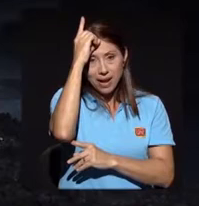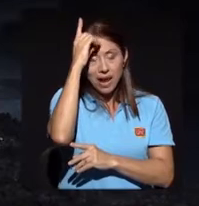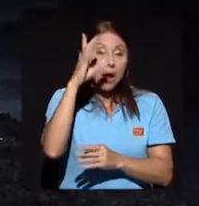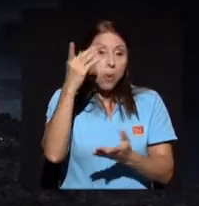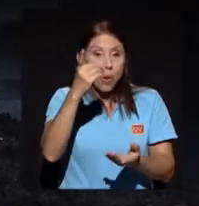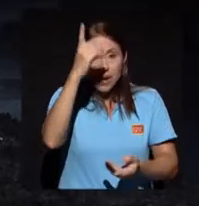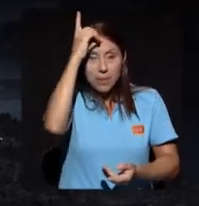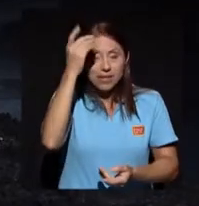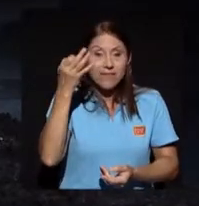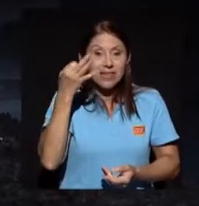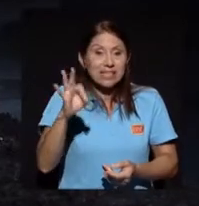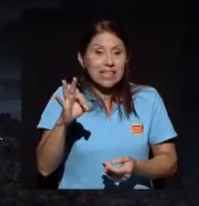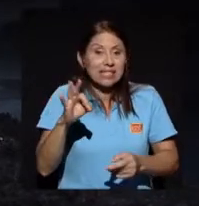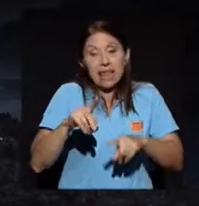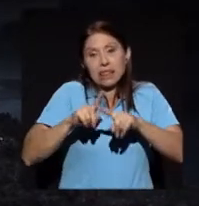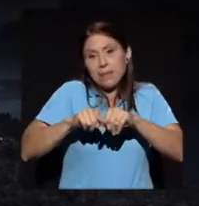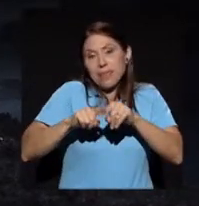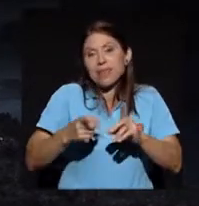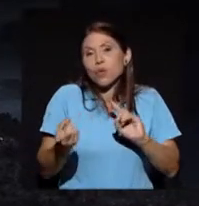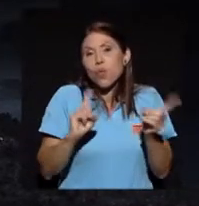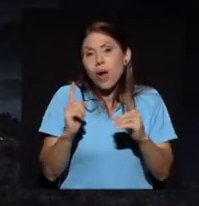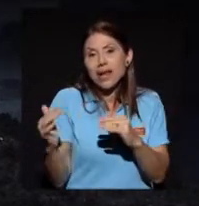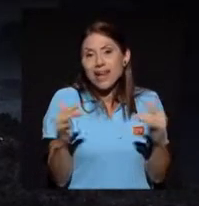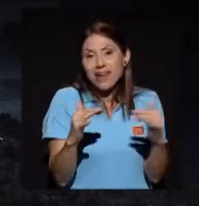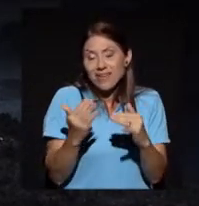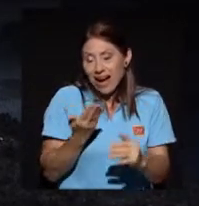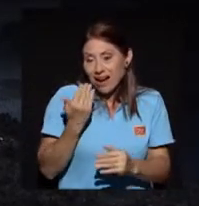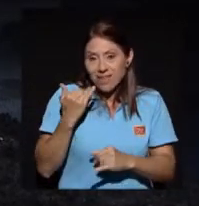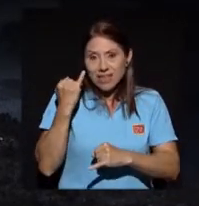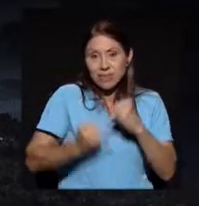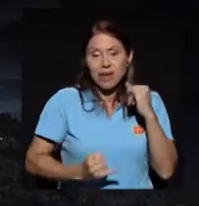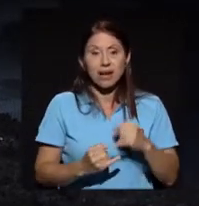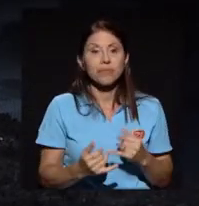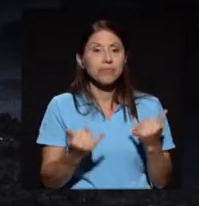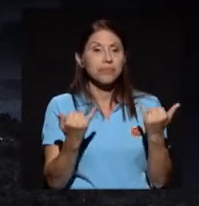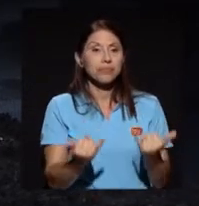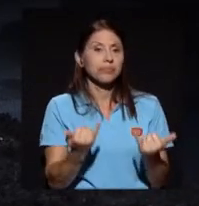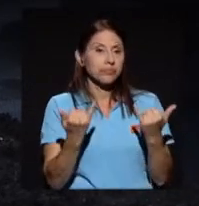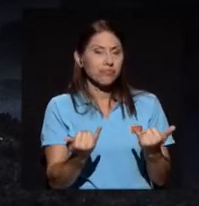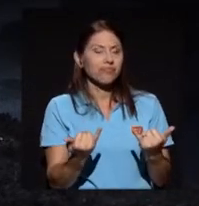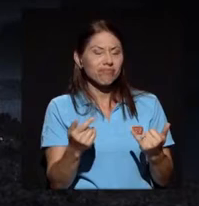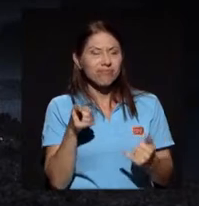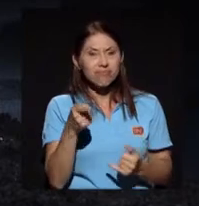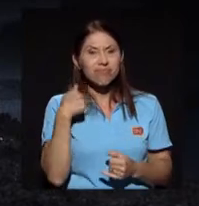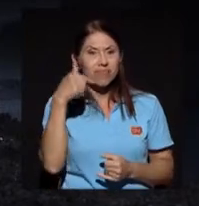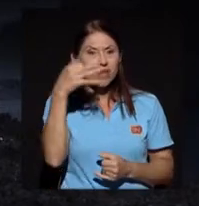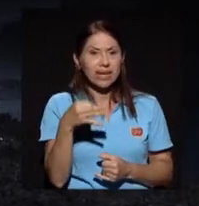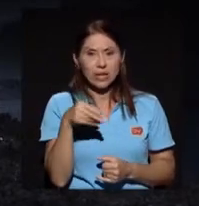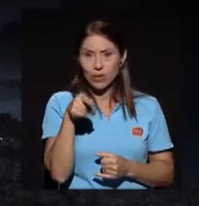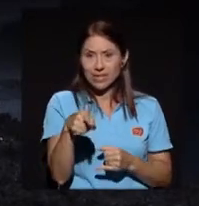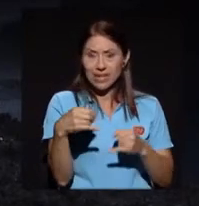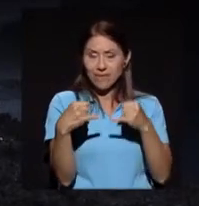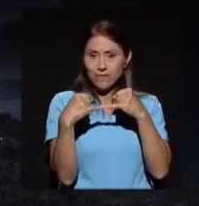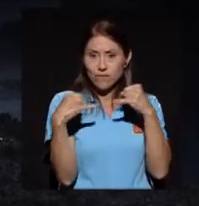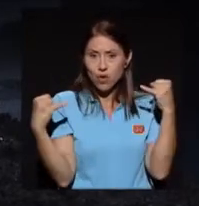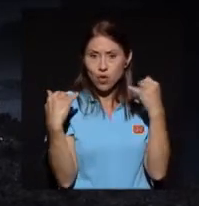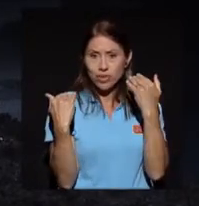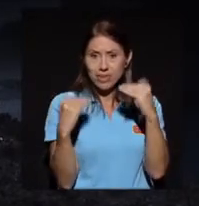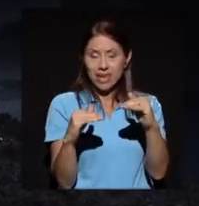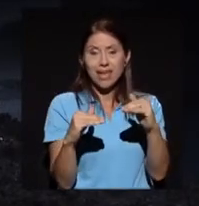acaba de terminar y que ahora yo creo que esa fue esa frontera es una frontera y